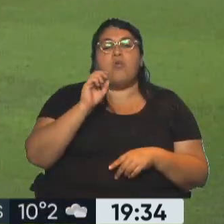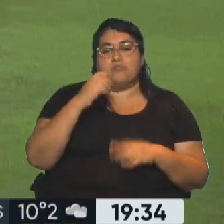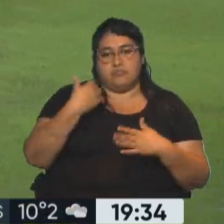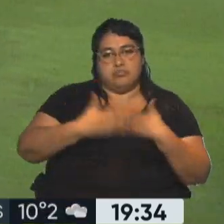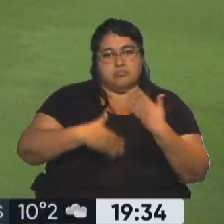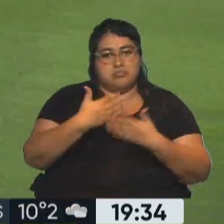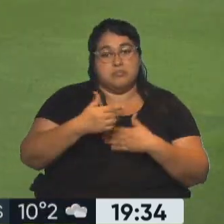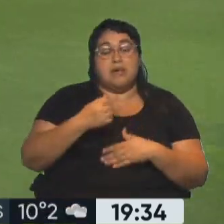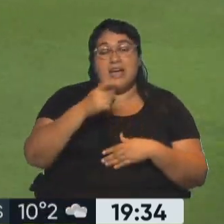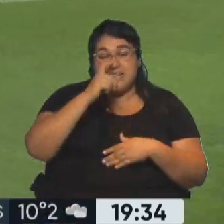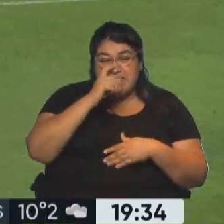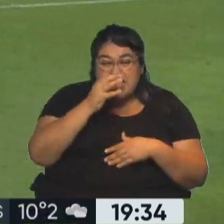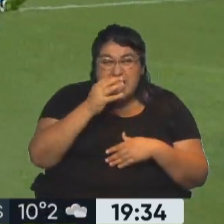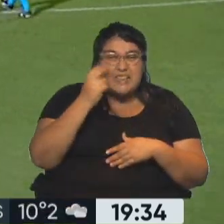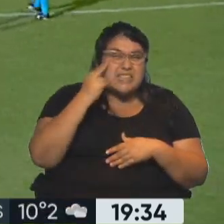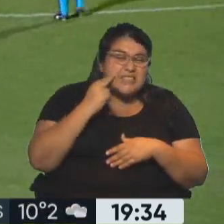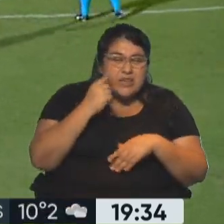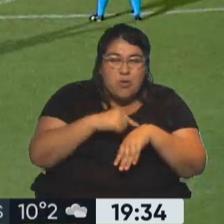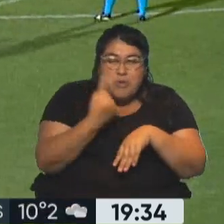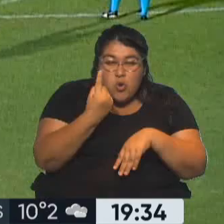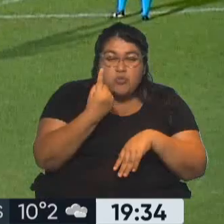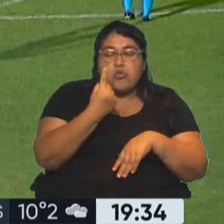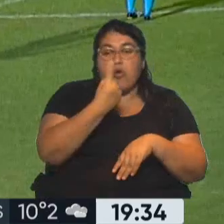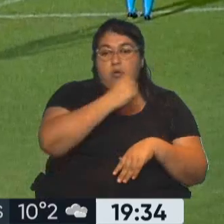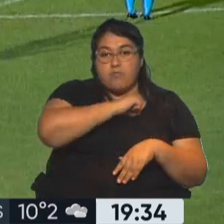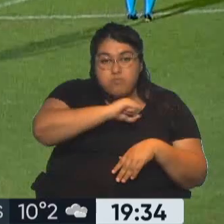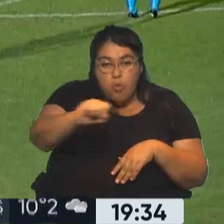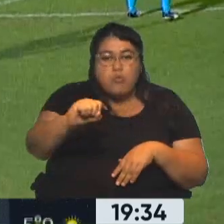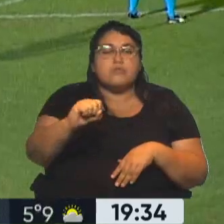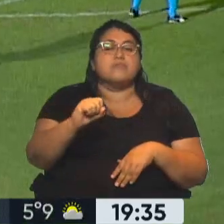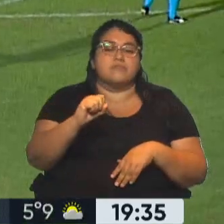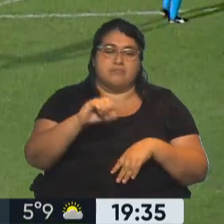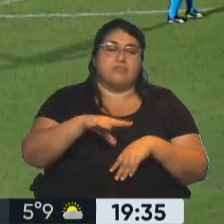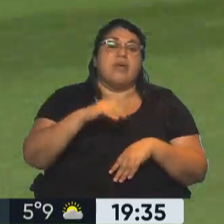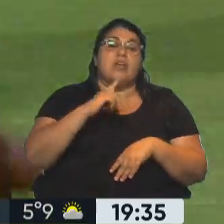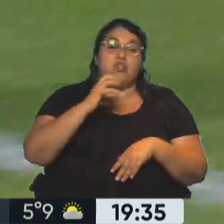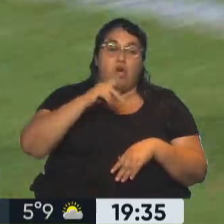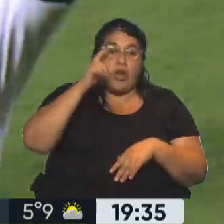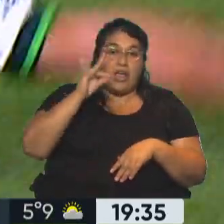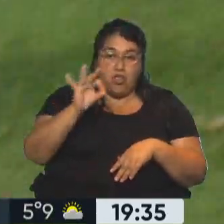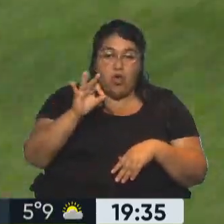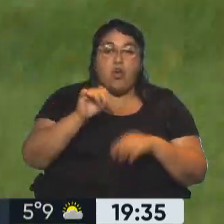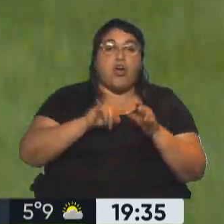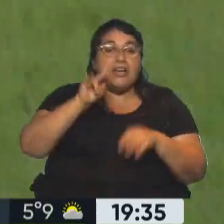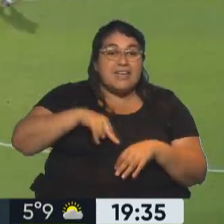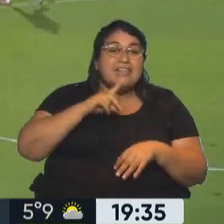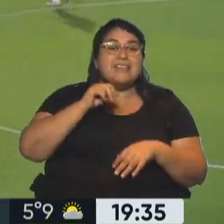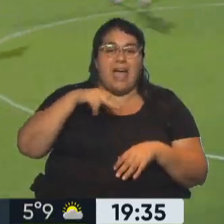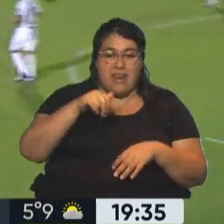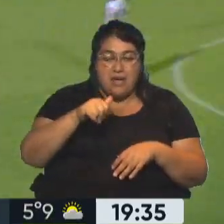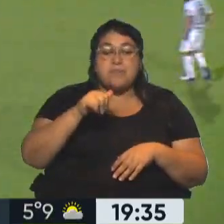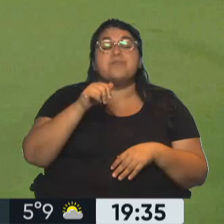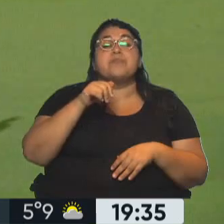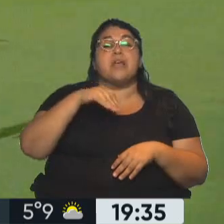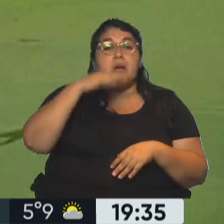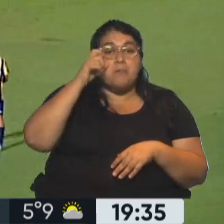¿eh? Porque a los 70, 79, 83 y 88, mirá. Toledo, Quintana, en contra,